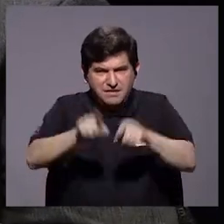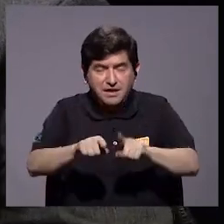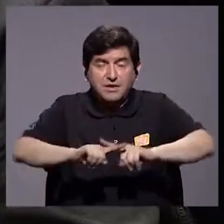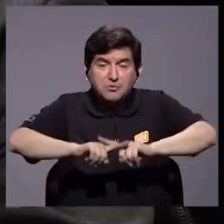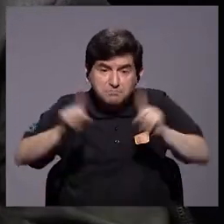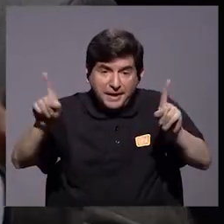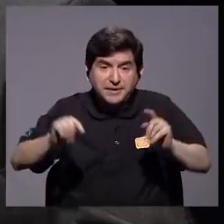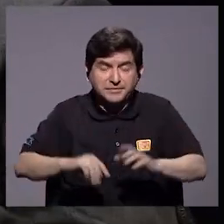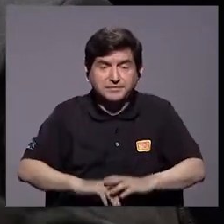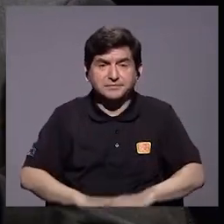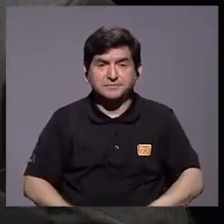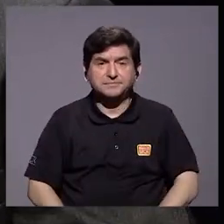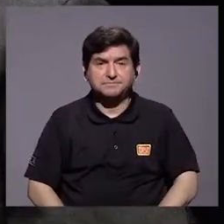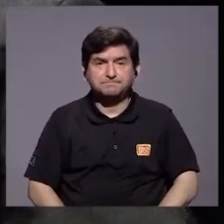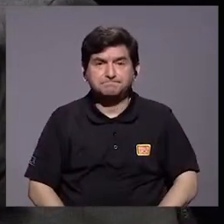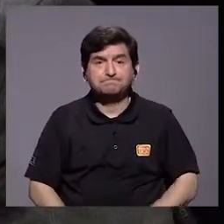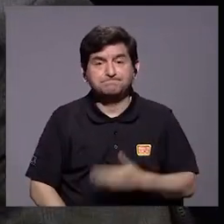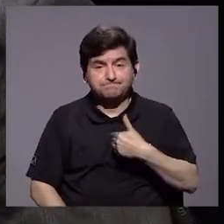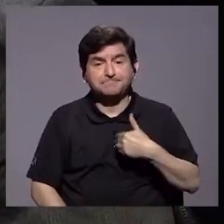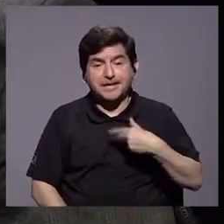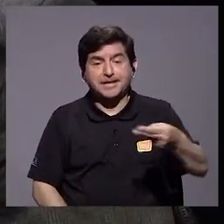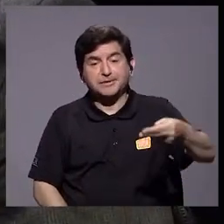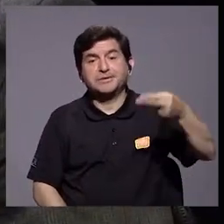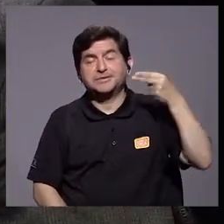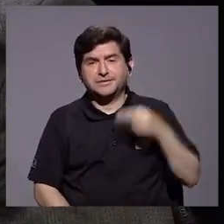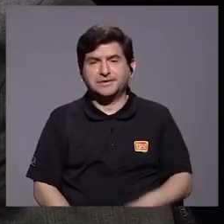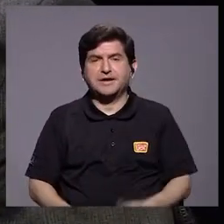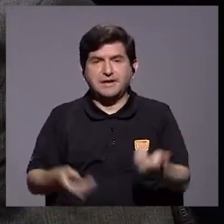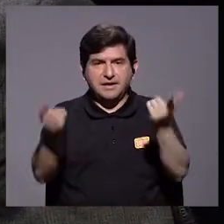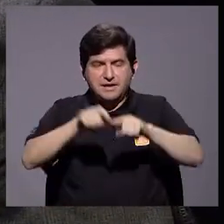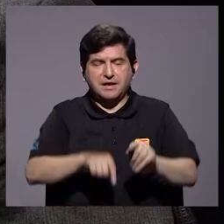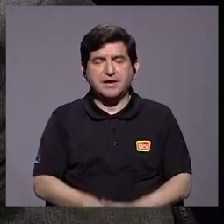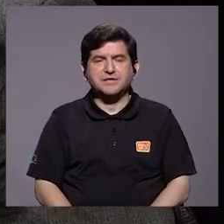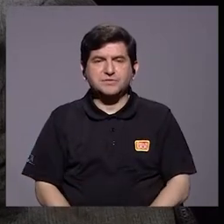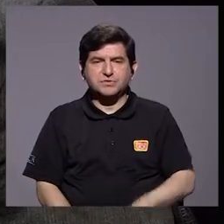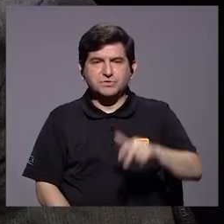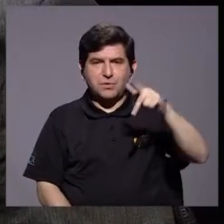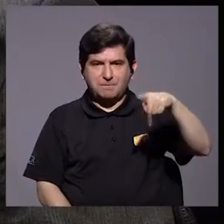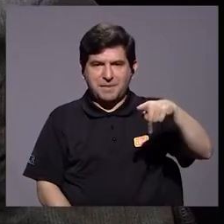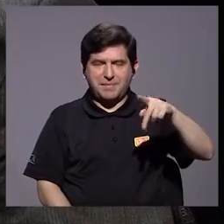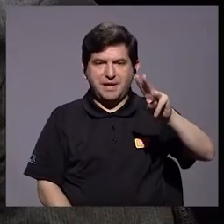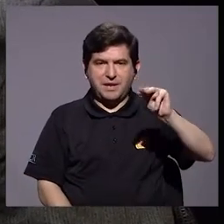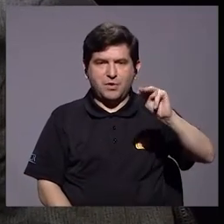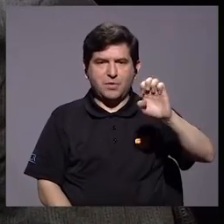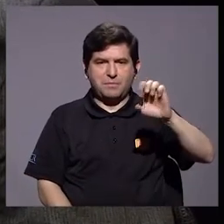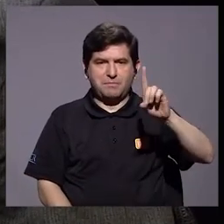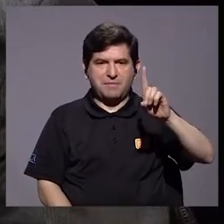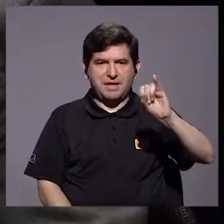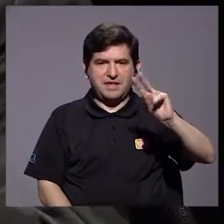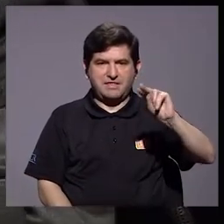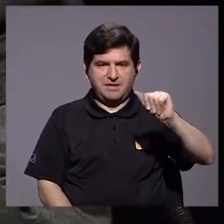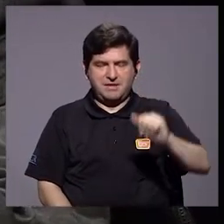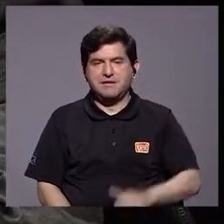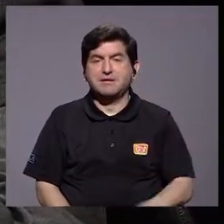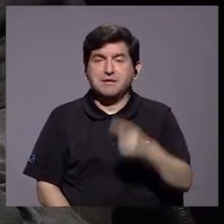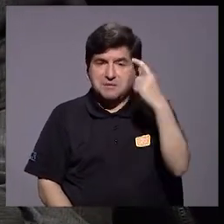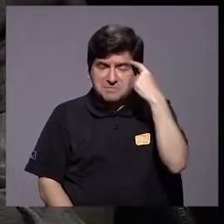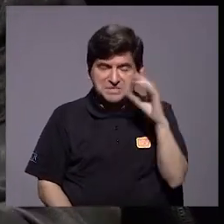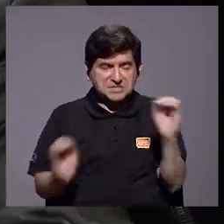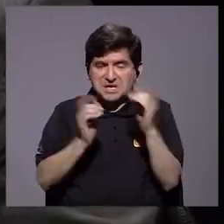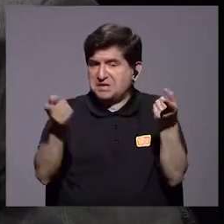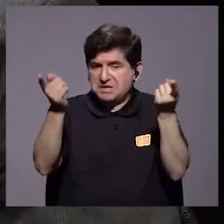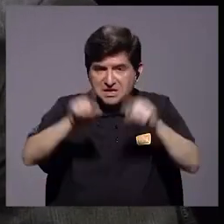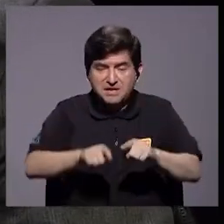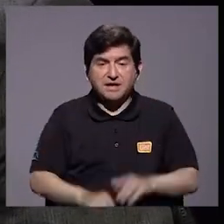bueno tenemos antecedentes al caso de un parmenio medina que tal vez por pensar que no le podía pasar